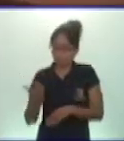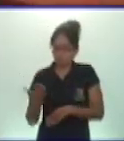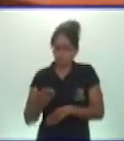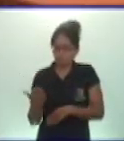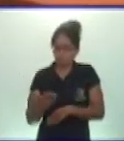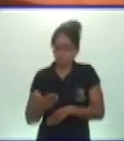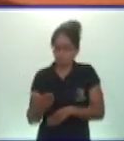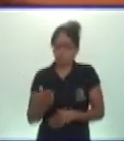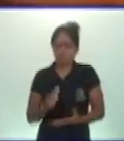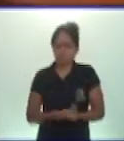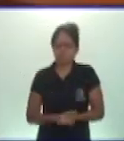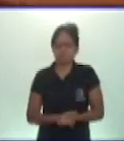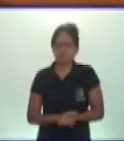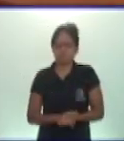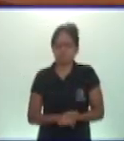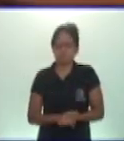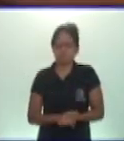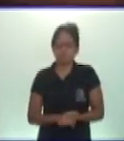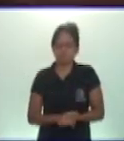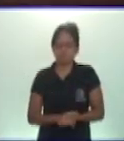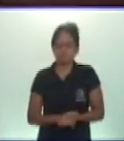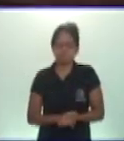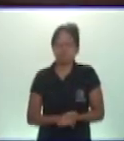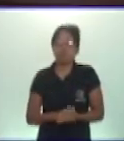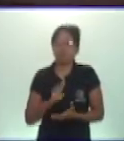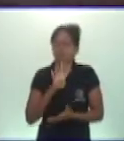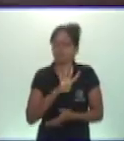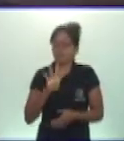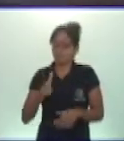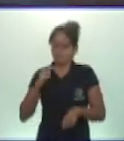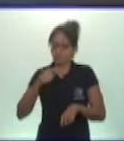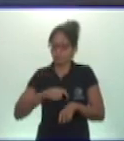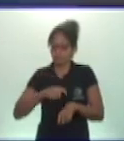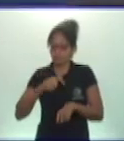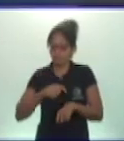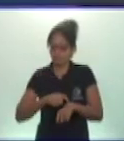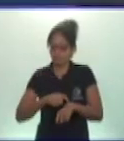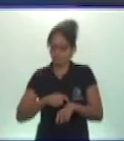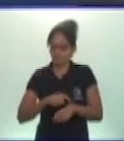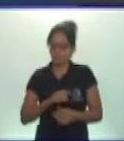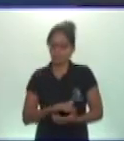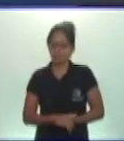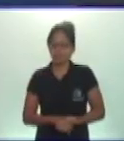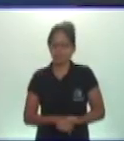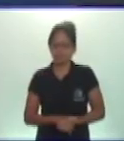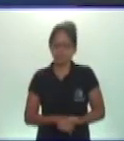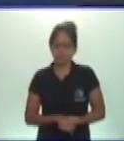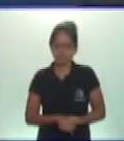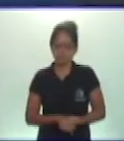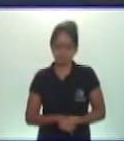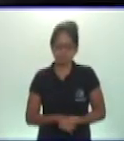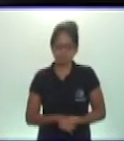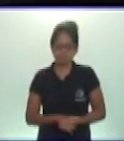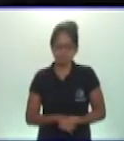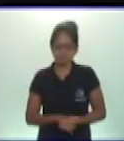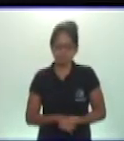puede llegarse al otro extremo en solo 44 segundos. Indira Román para Íconos de La Habana.